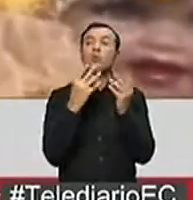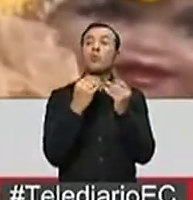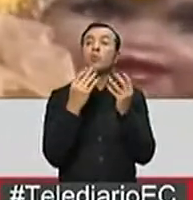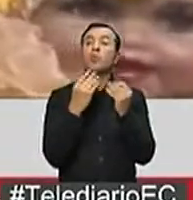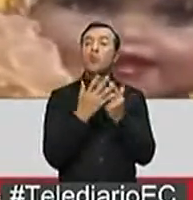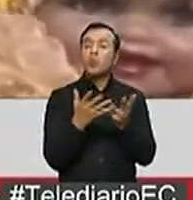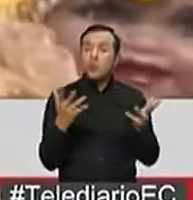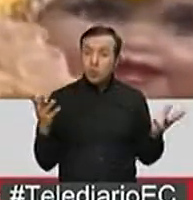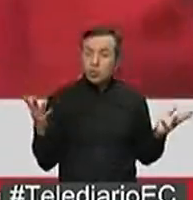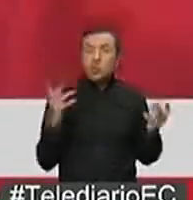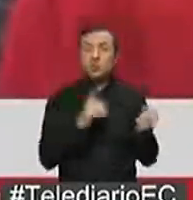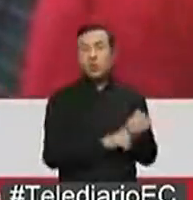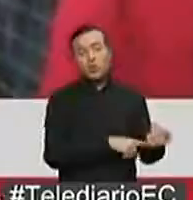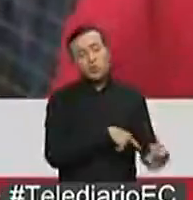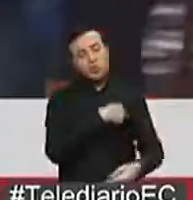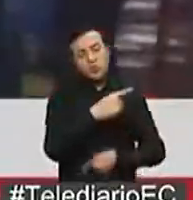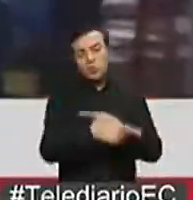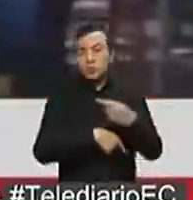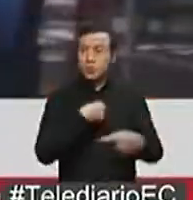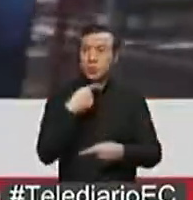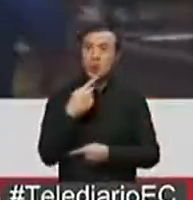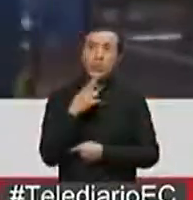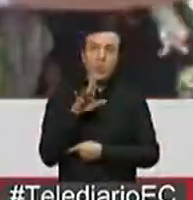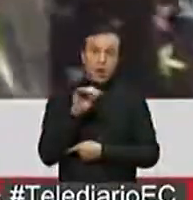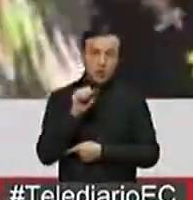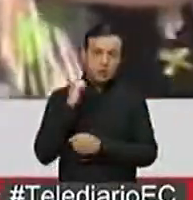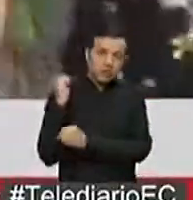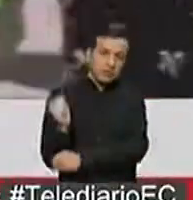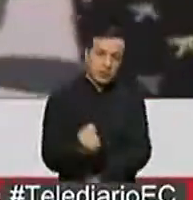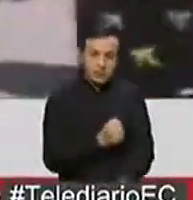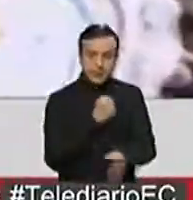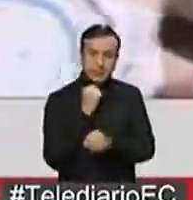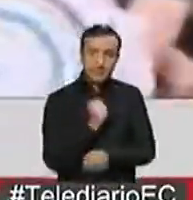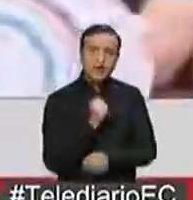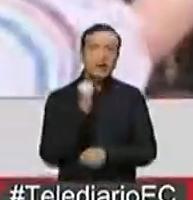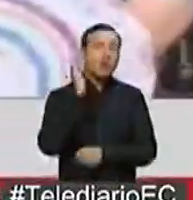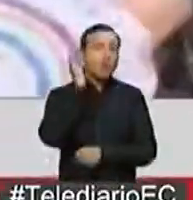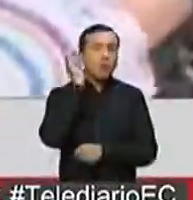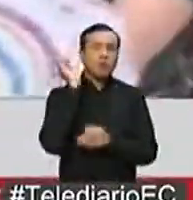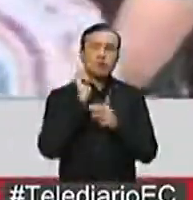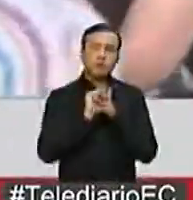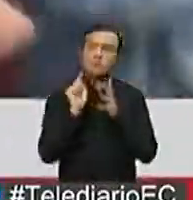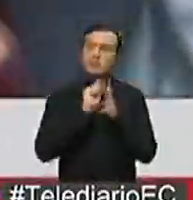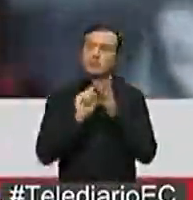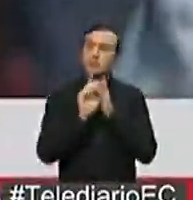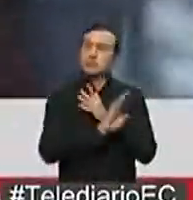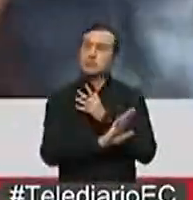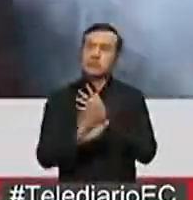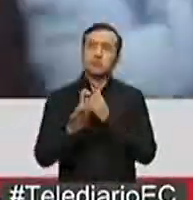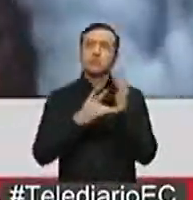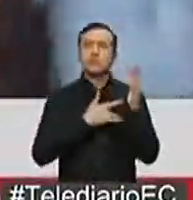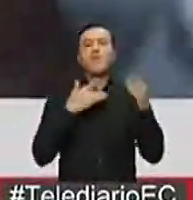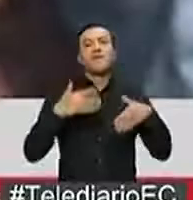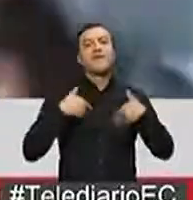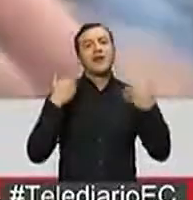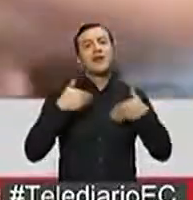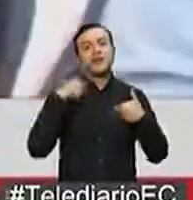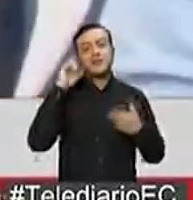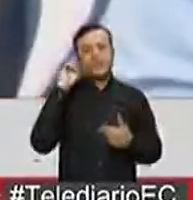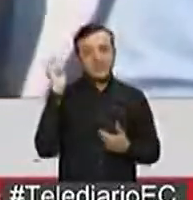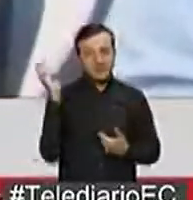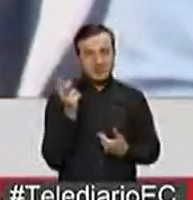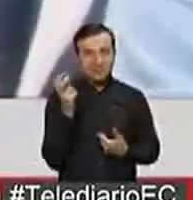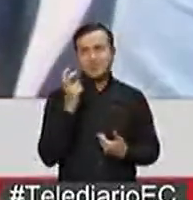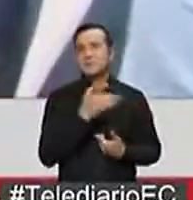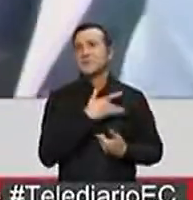cantidad de tradiciones. Los huacos, los barrenderos y las guarichas son quienes a su paso dan alegría a los turistas.